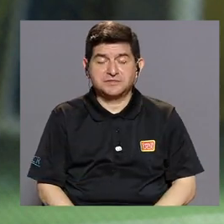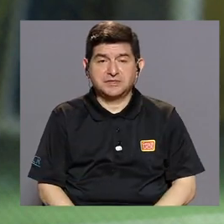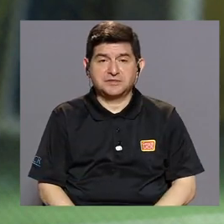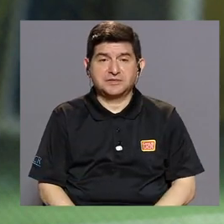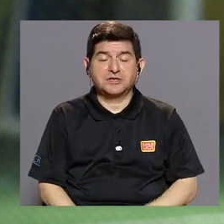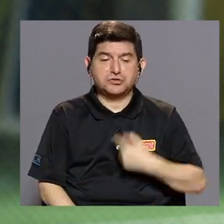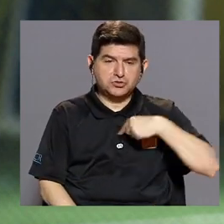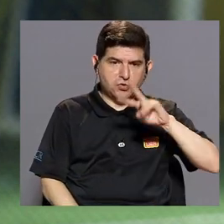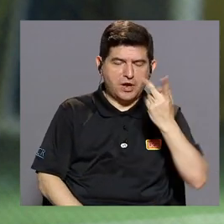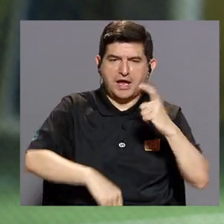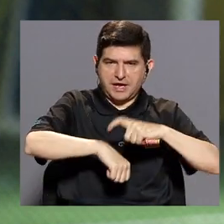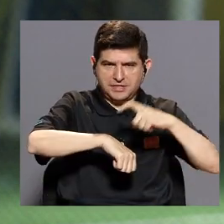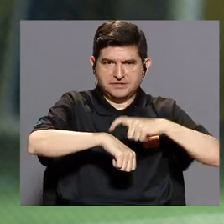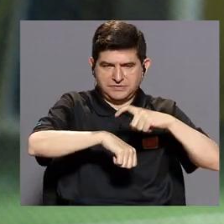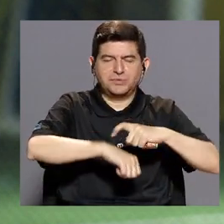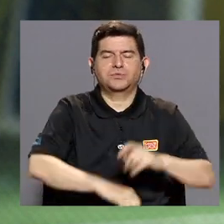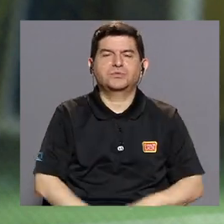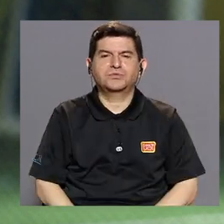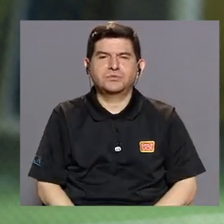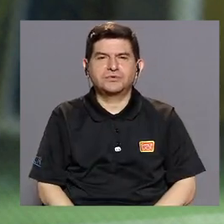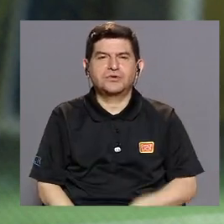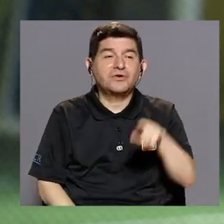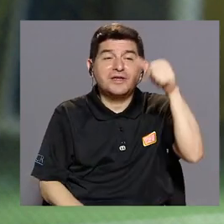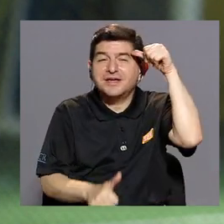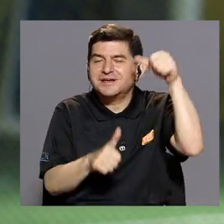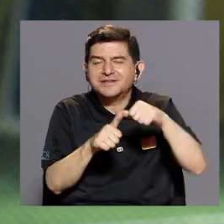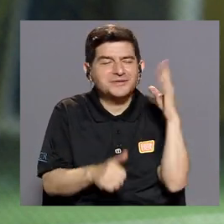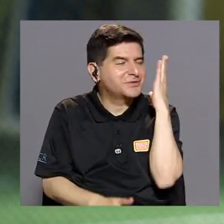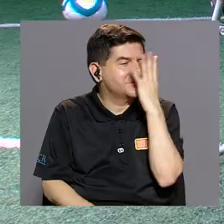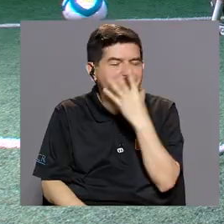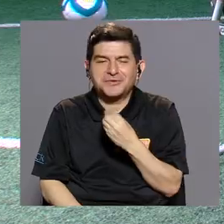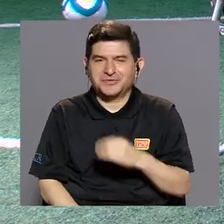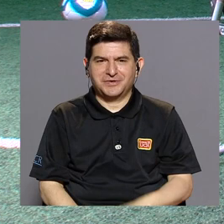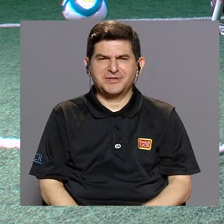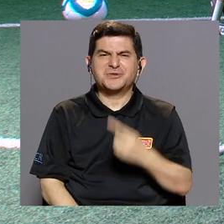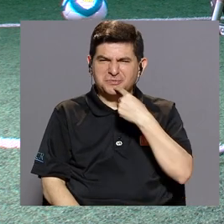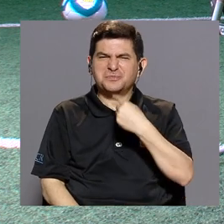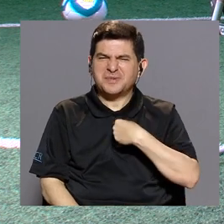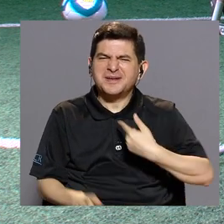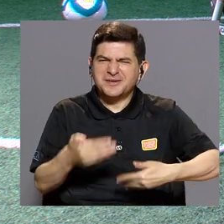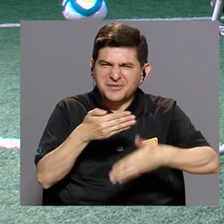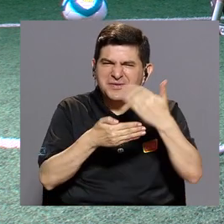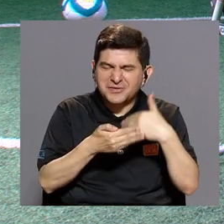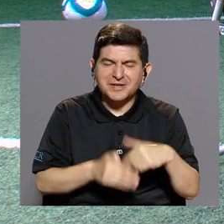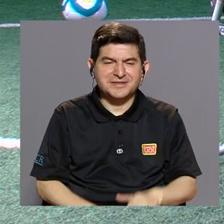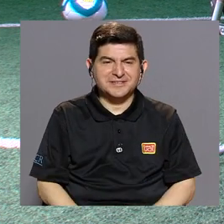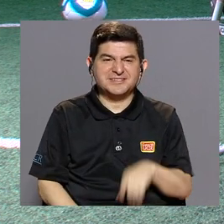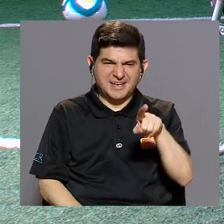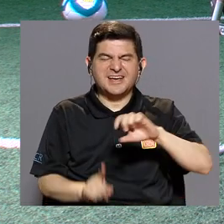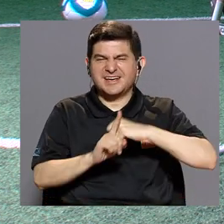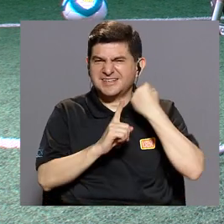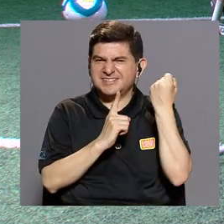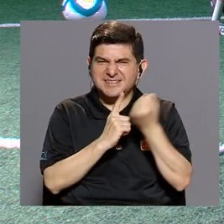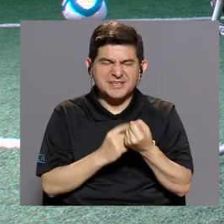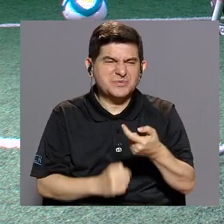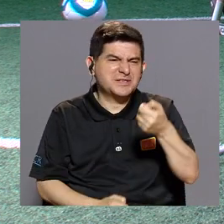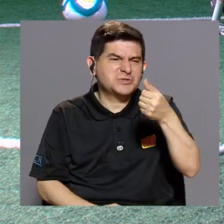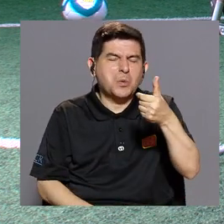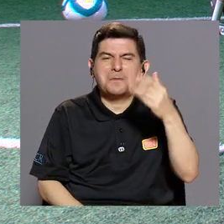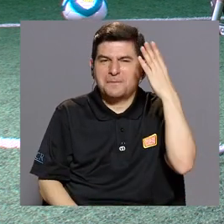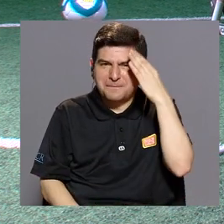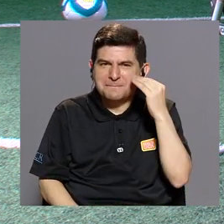vecinos. Entré en el segundo tiempo y sí fue... Ese recuerdo no es tan bonito. Sí, usted, ¿verdad?, me decía eso. Sí, no fue tan bonito. Es una de las